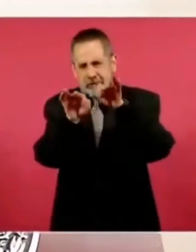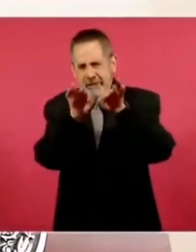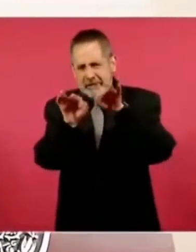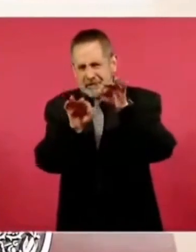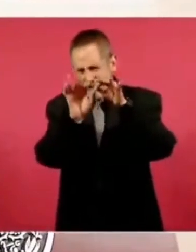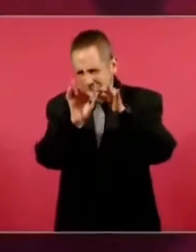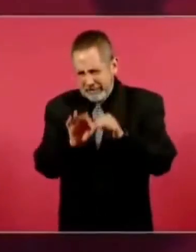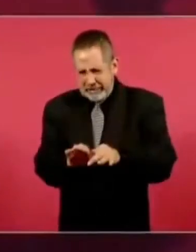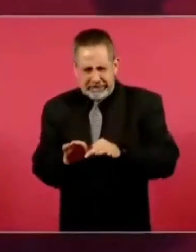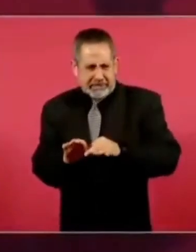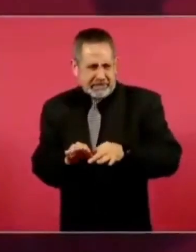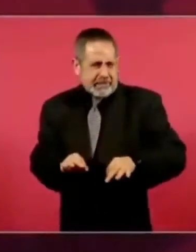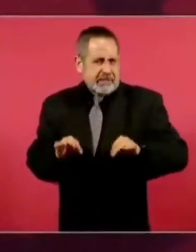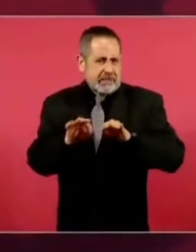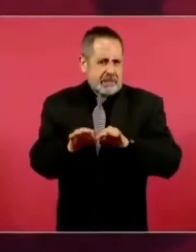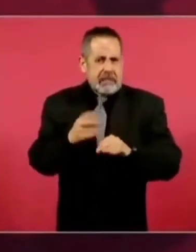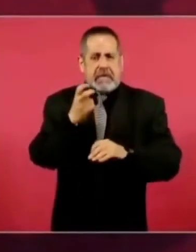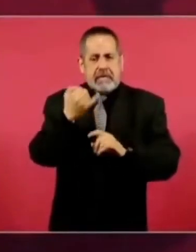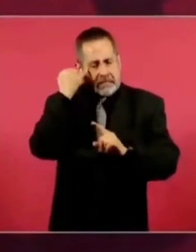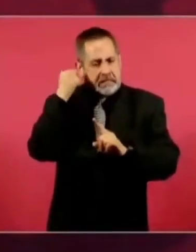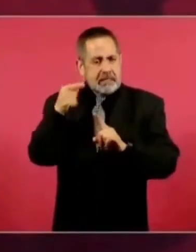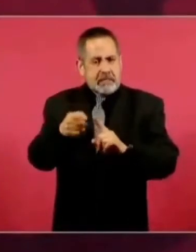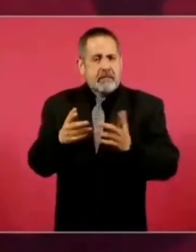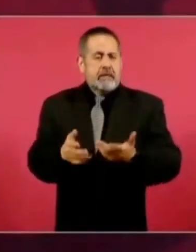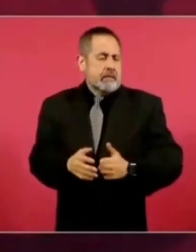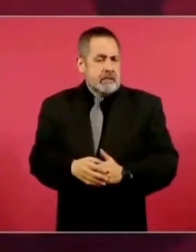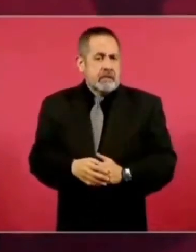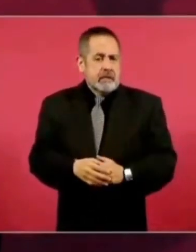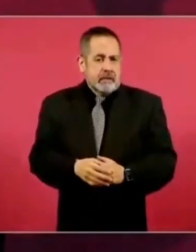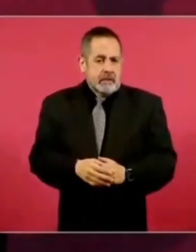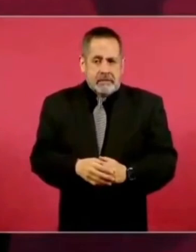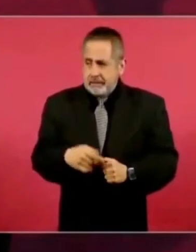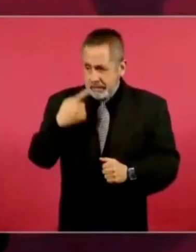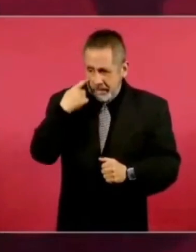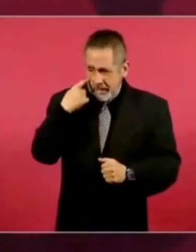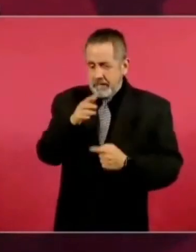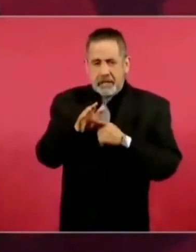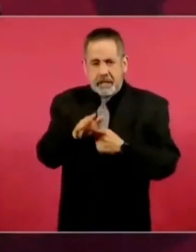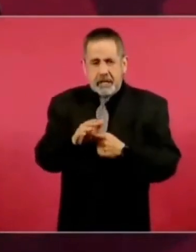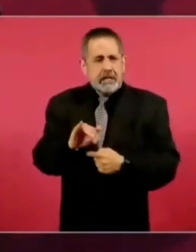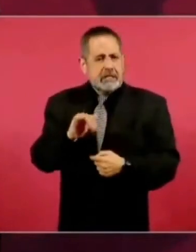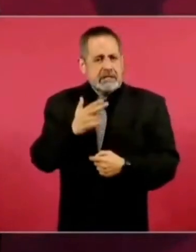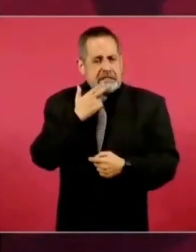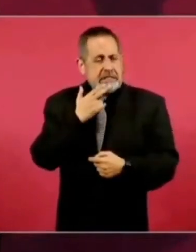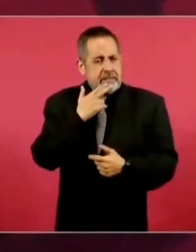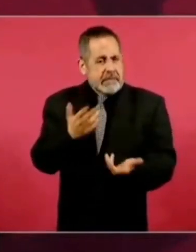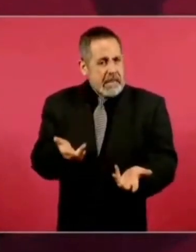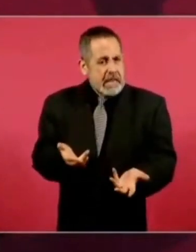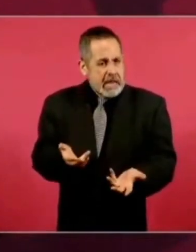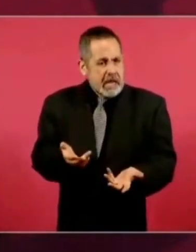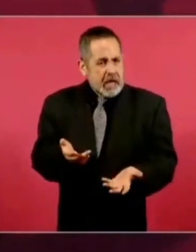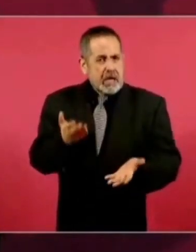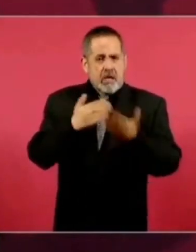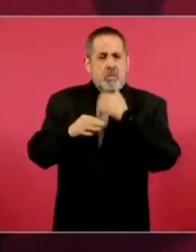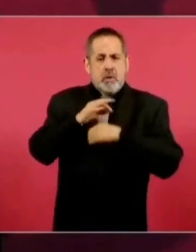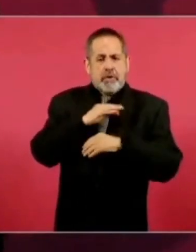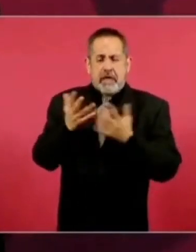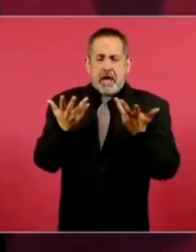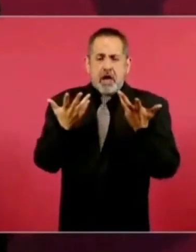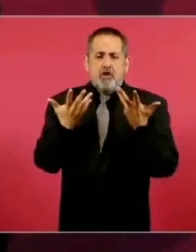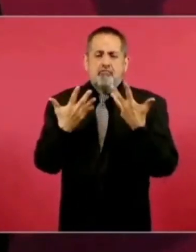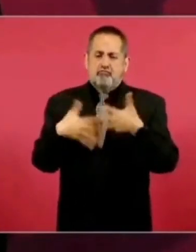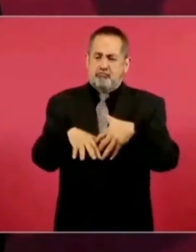Nosotros lo que queremos es que, si ya se demostró que funciona, que es exitosa la